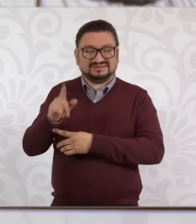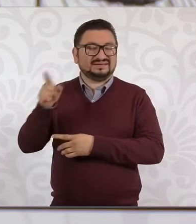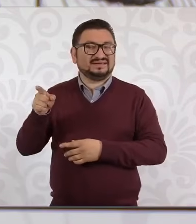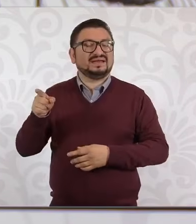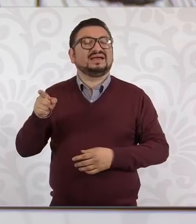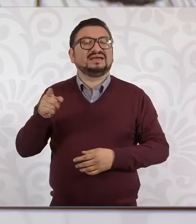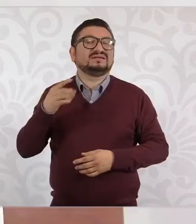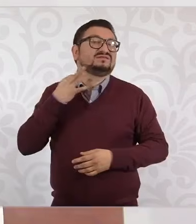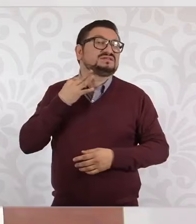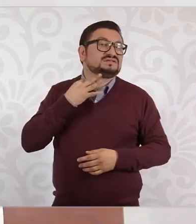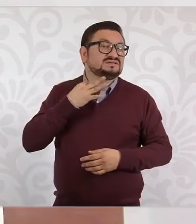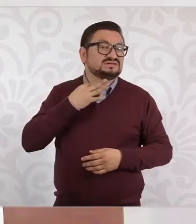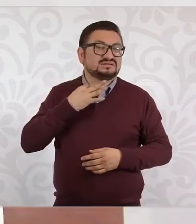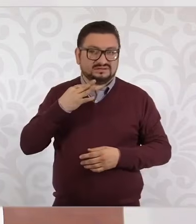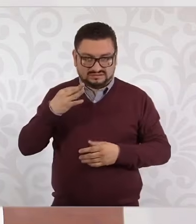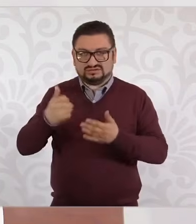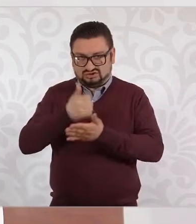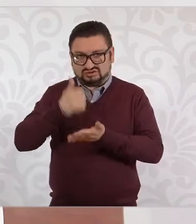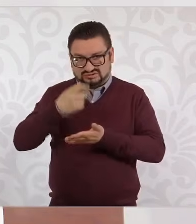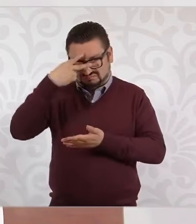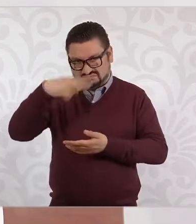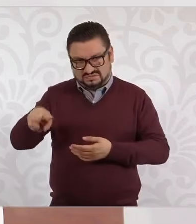del Distrito Federal, perdón, de la Ciudad de México.